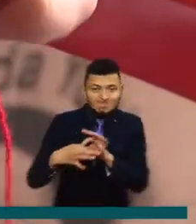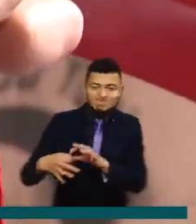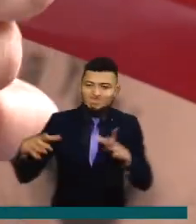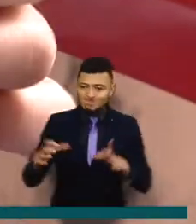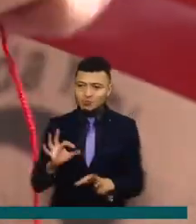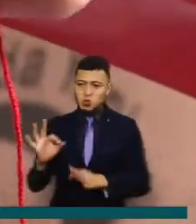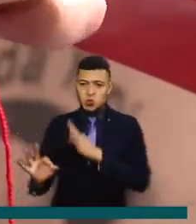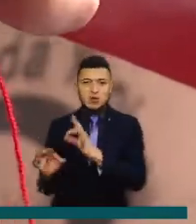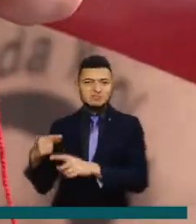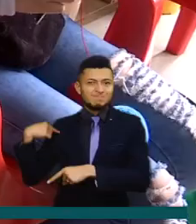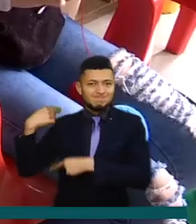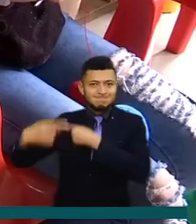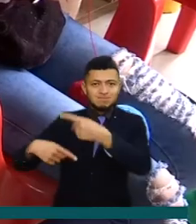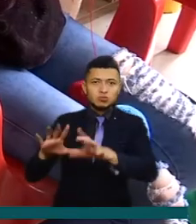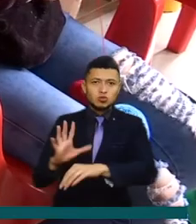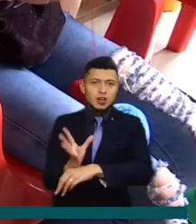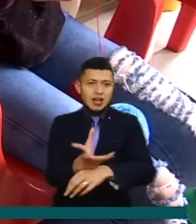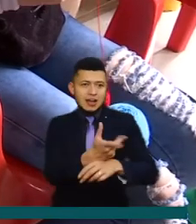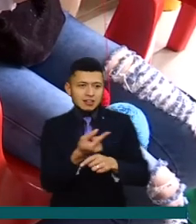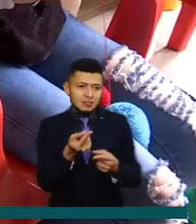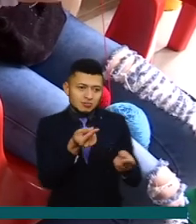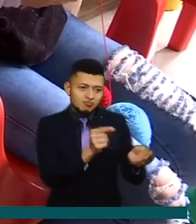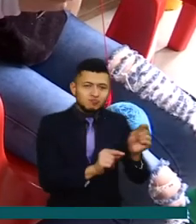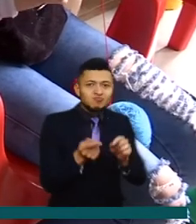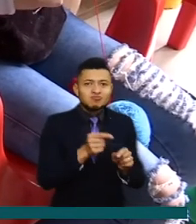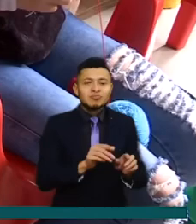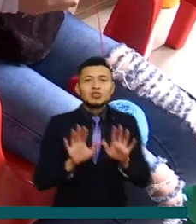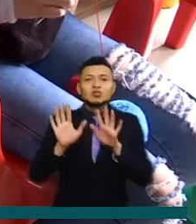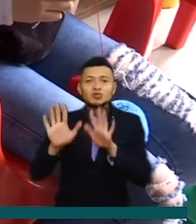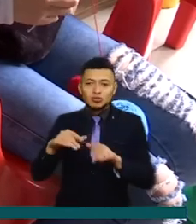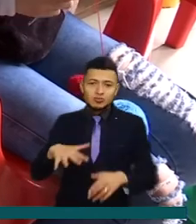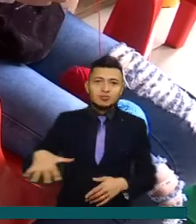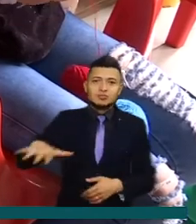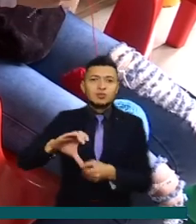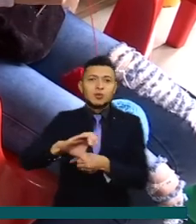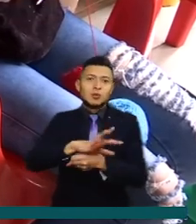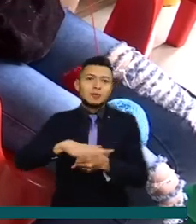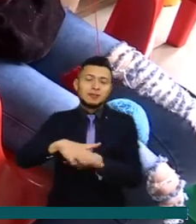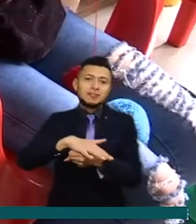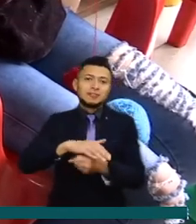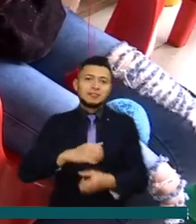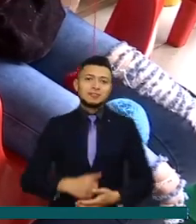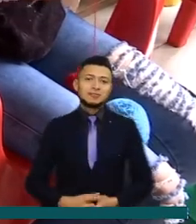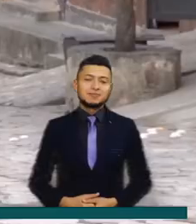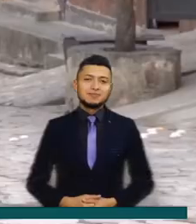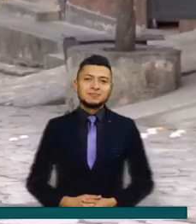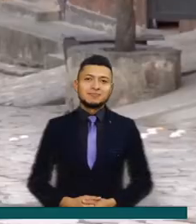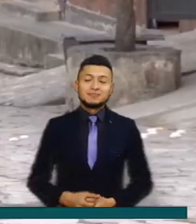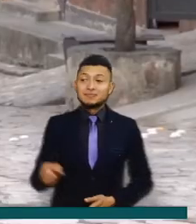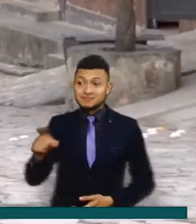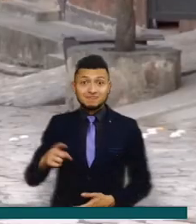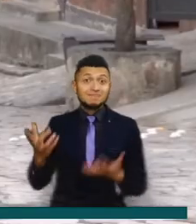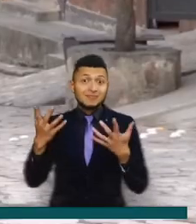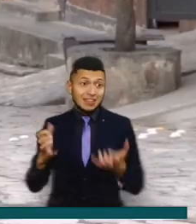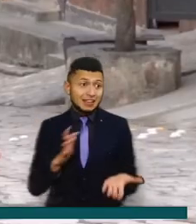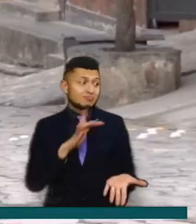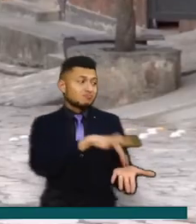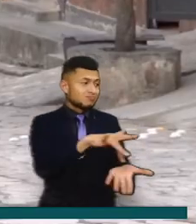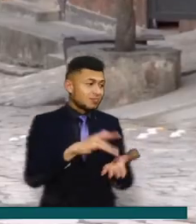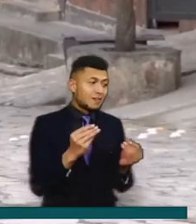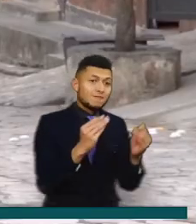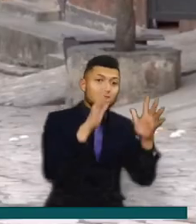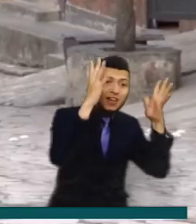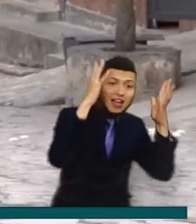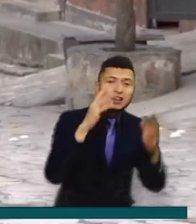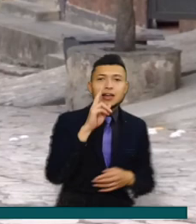juntas puedan preservar las tradiciones artesanales de la región en Cundinamarca. Buscan participar en